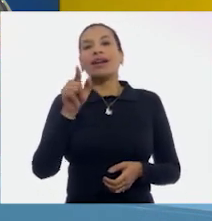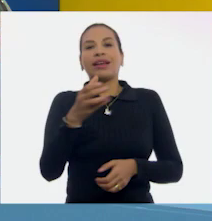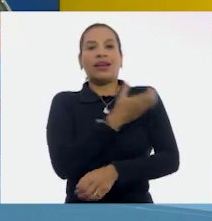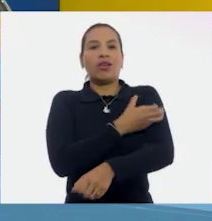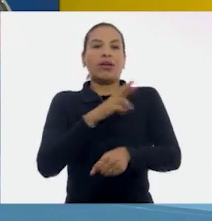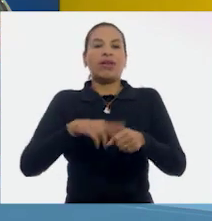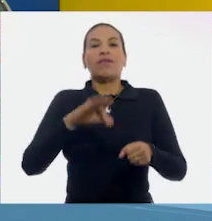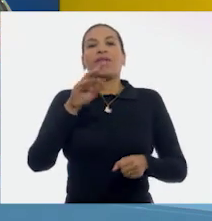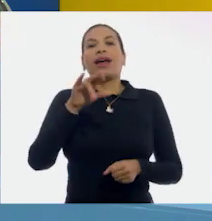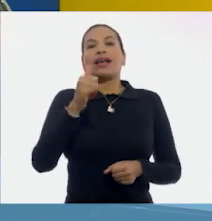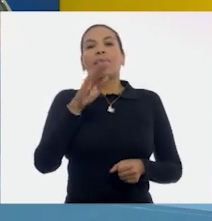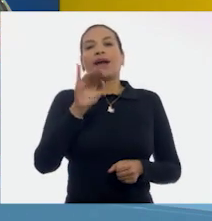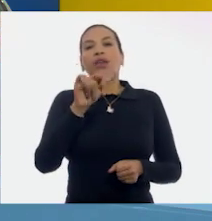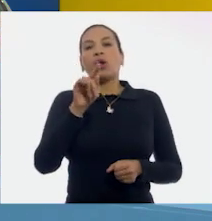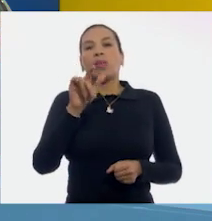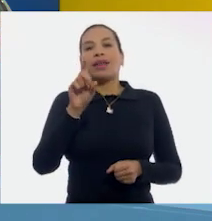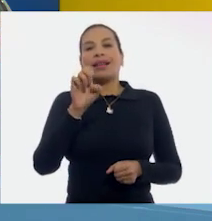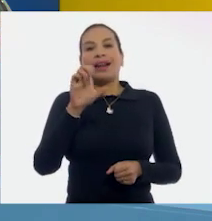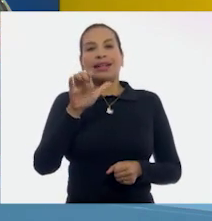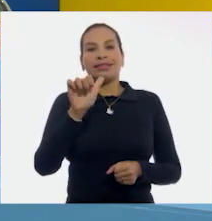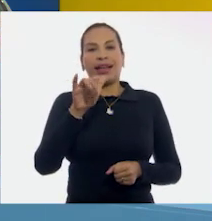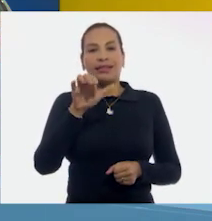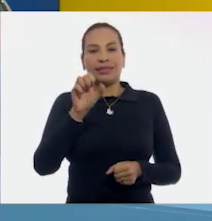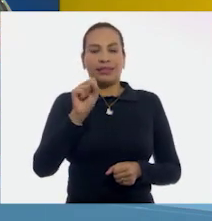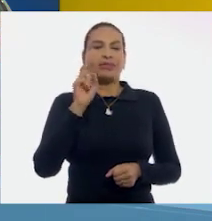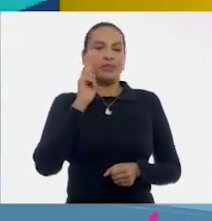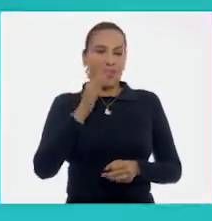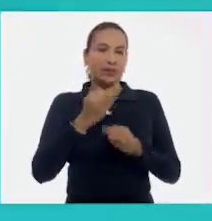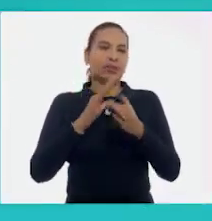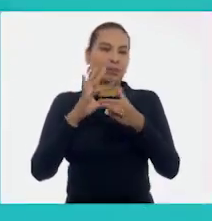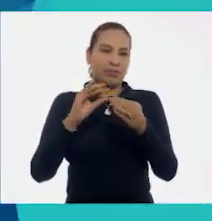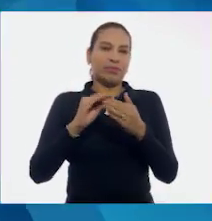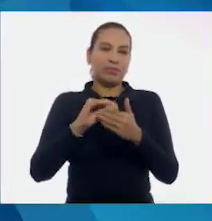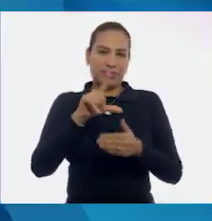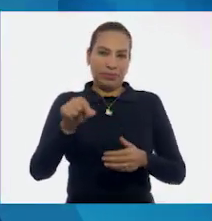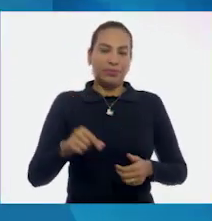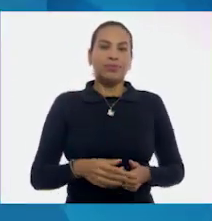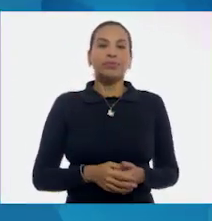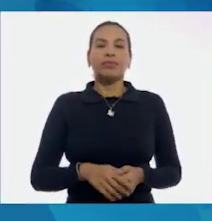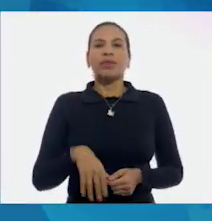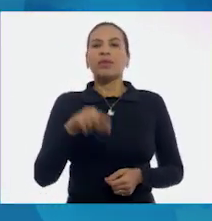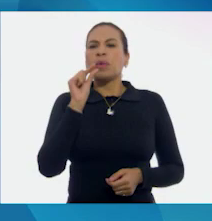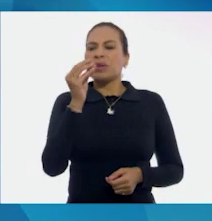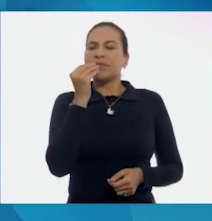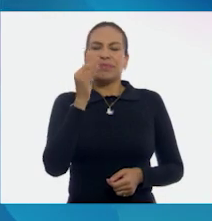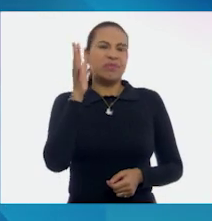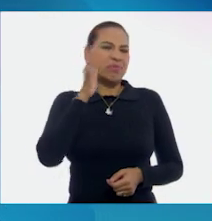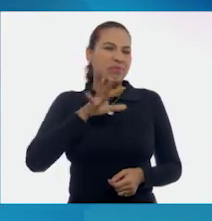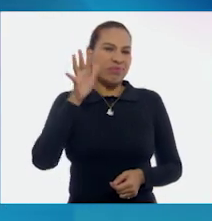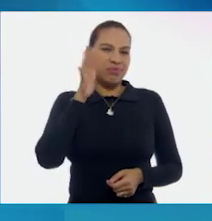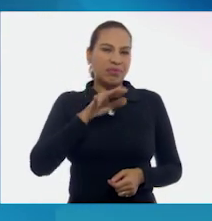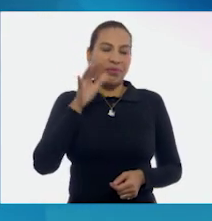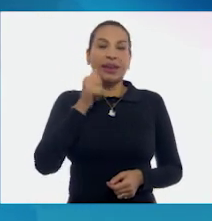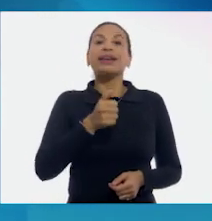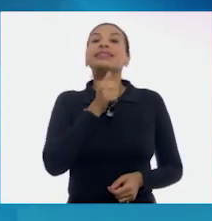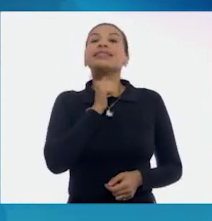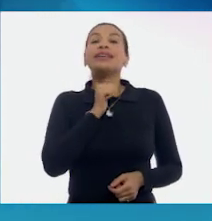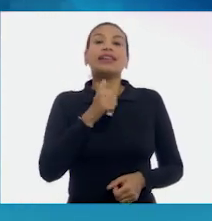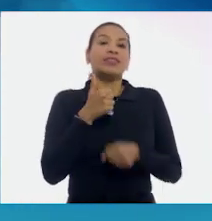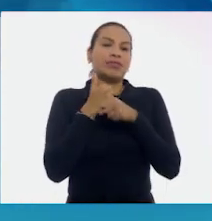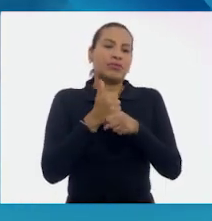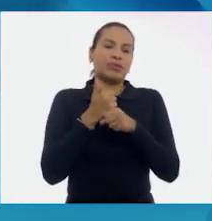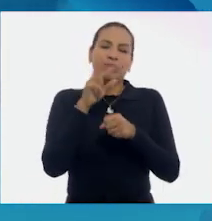de las Casas, un personaje que estudiaremos más adelante. Hay pocas ganas de comer. La sed que se padece